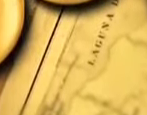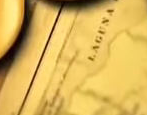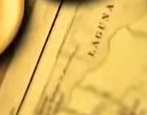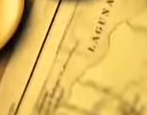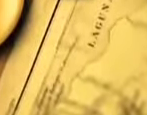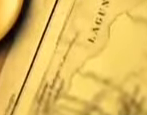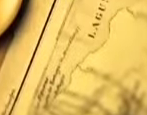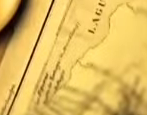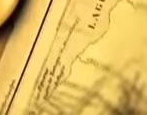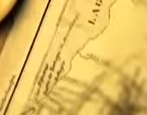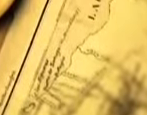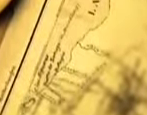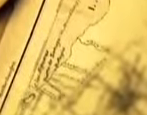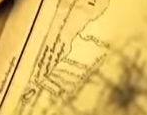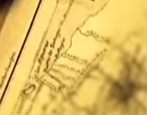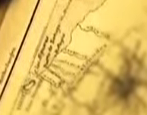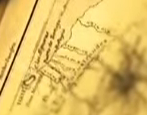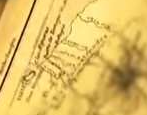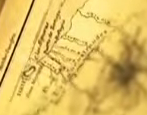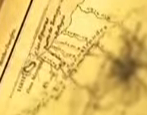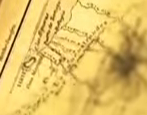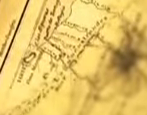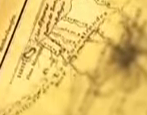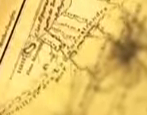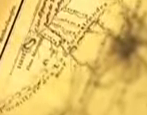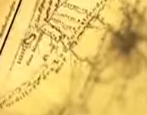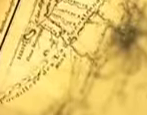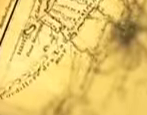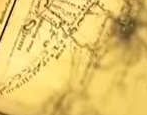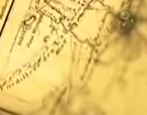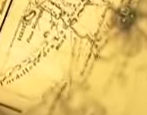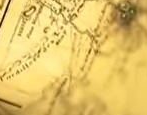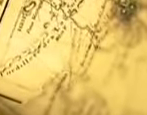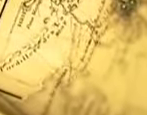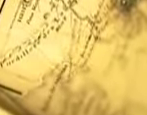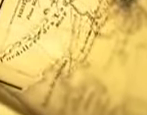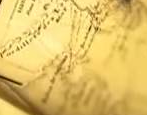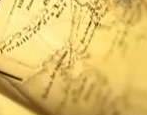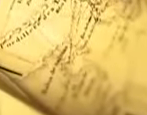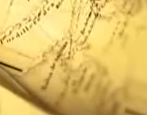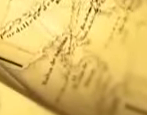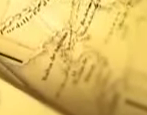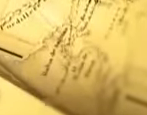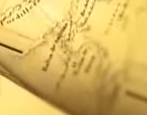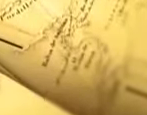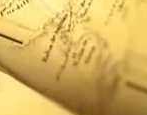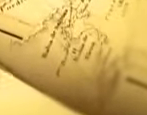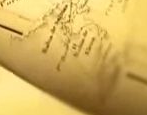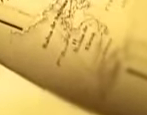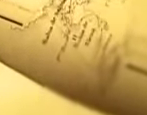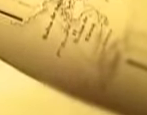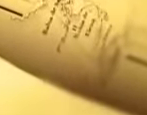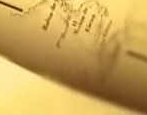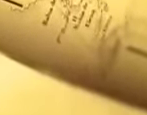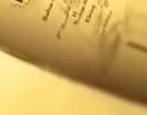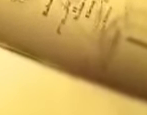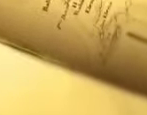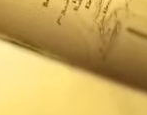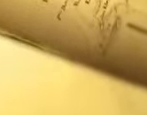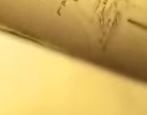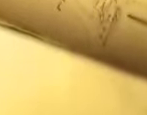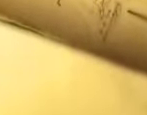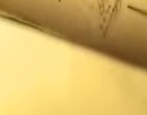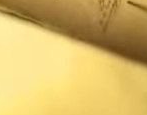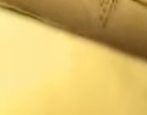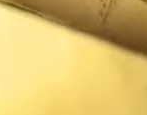ha pasado? No lo puedo entender. ¿O será será una rana cornuda, pues